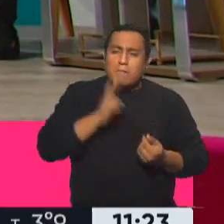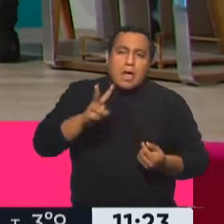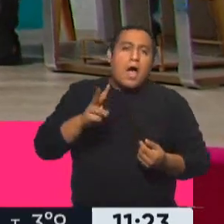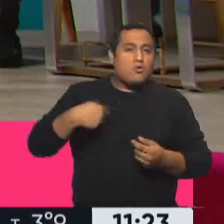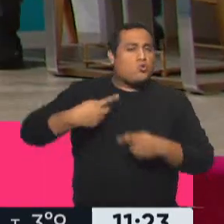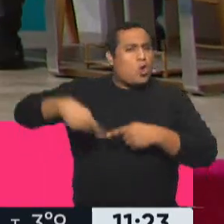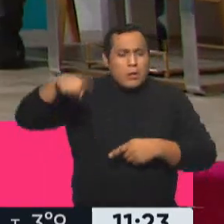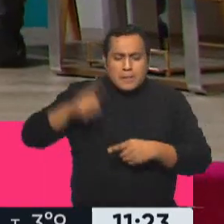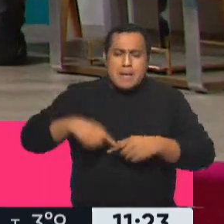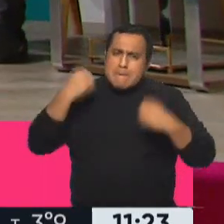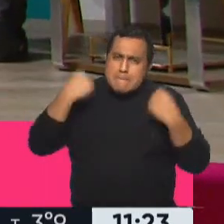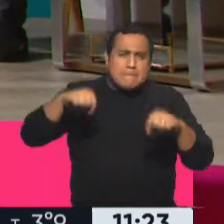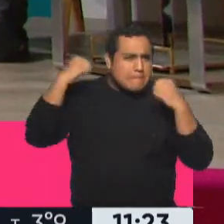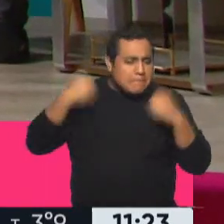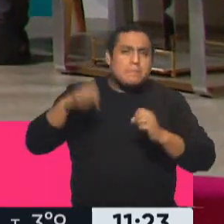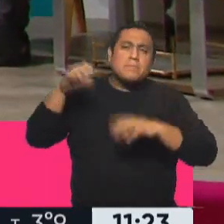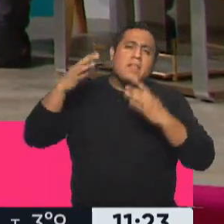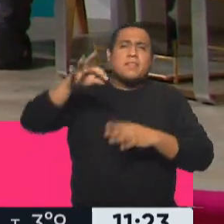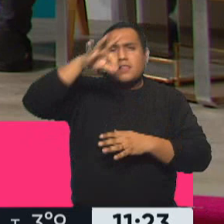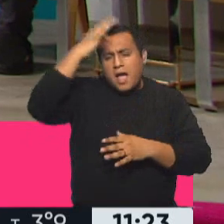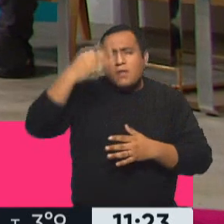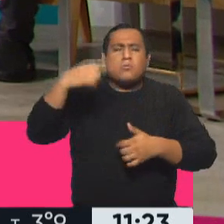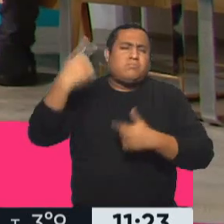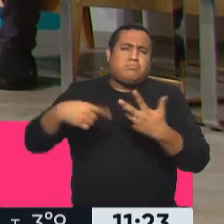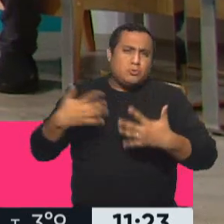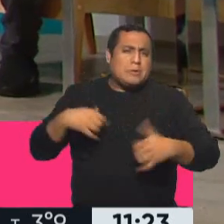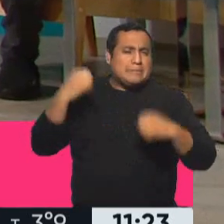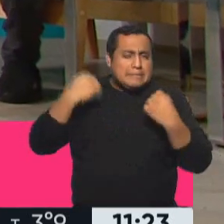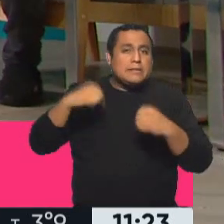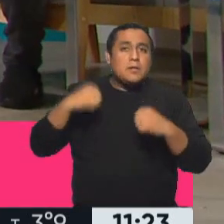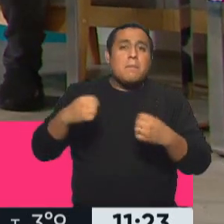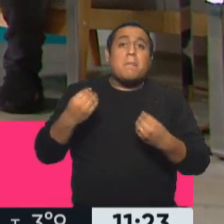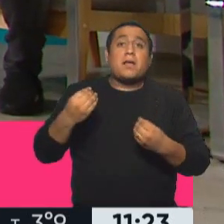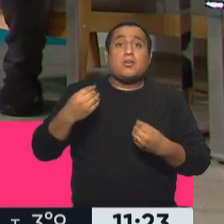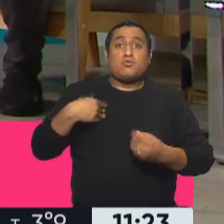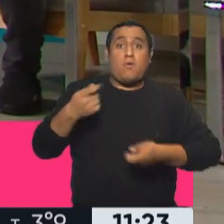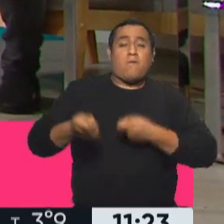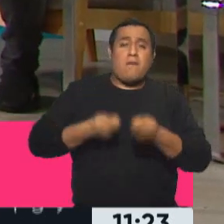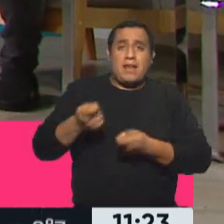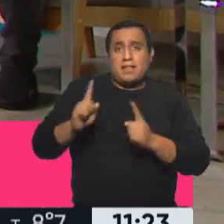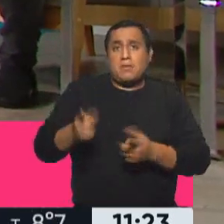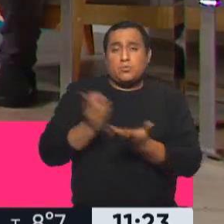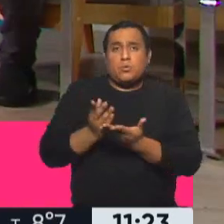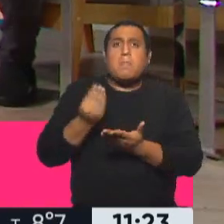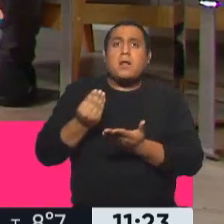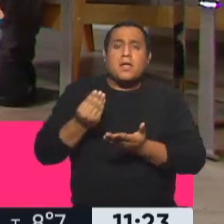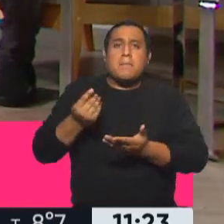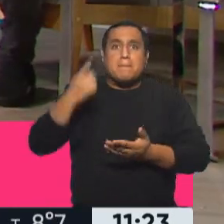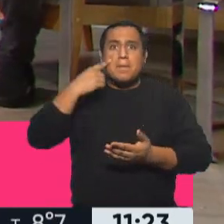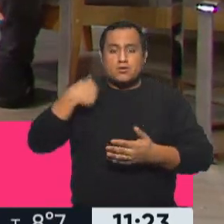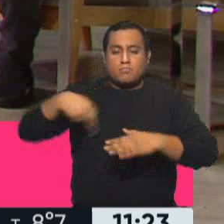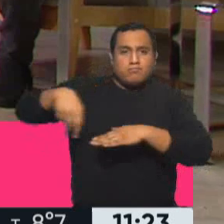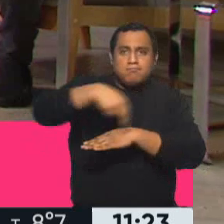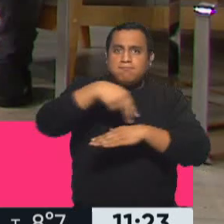empecé a estudiar teatro, expresión corporal, zapateo americano, todo lo que me sirva como para tener, no por hacer bailarín, pero para moverme mejor en el escenario. Porque